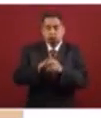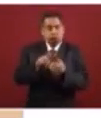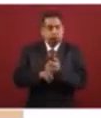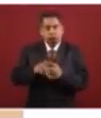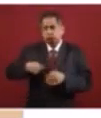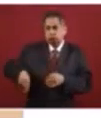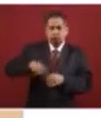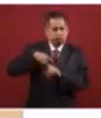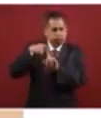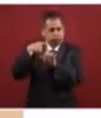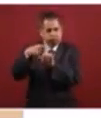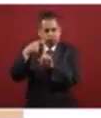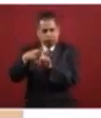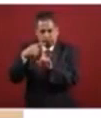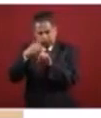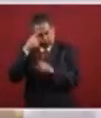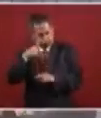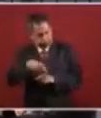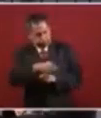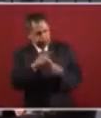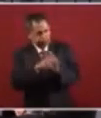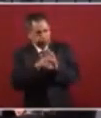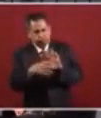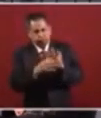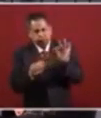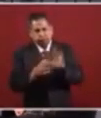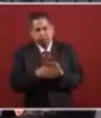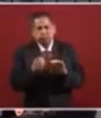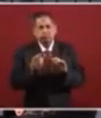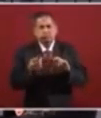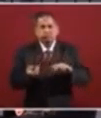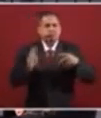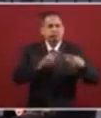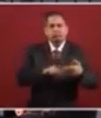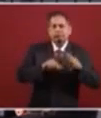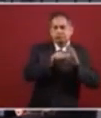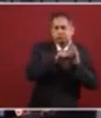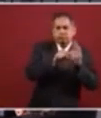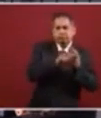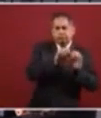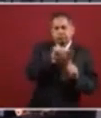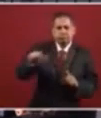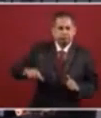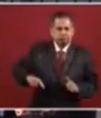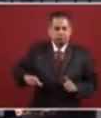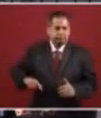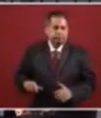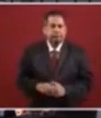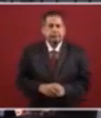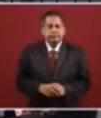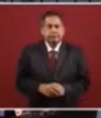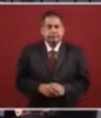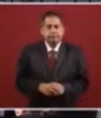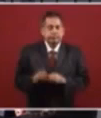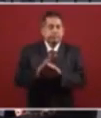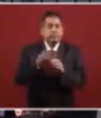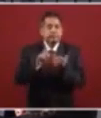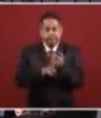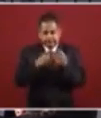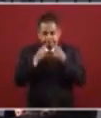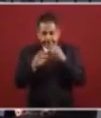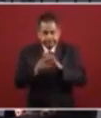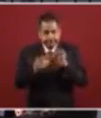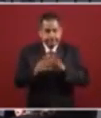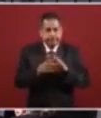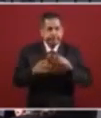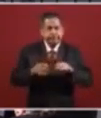positivo hacia la prensa es precisamente negativo hacia hacia el gobierno del comportamiento sistemático de las